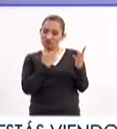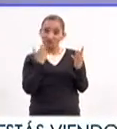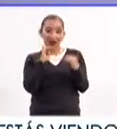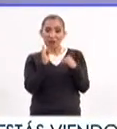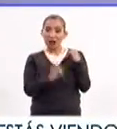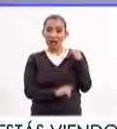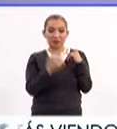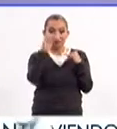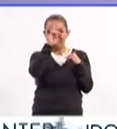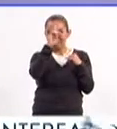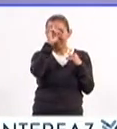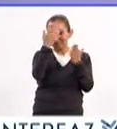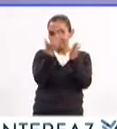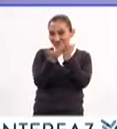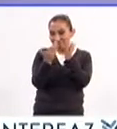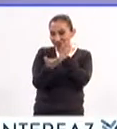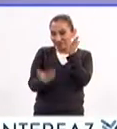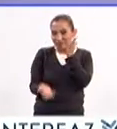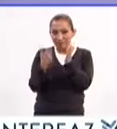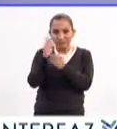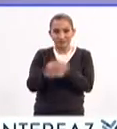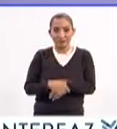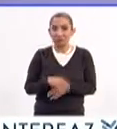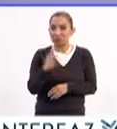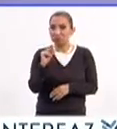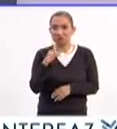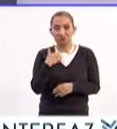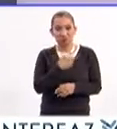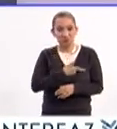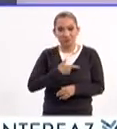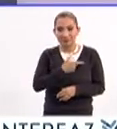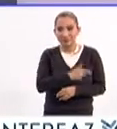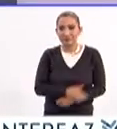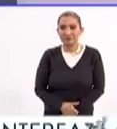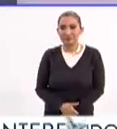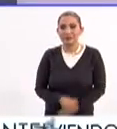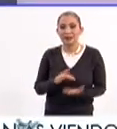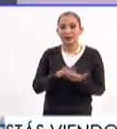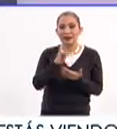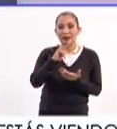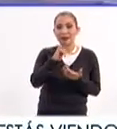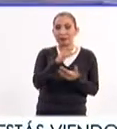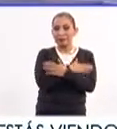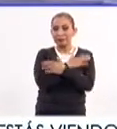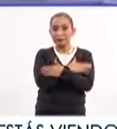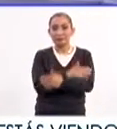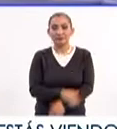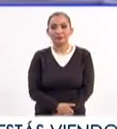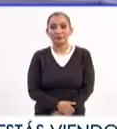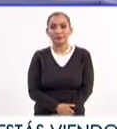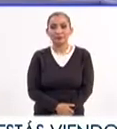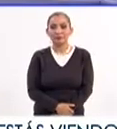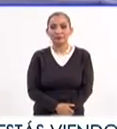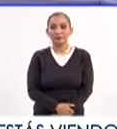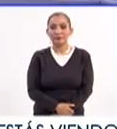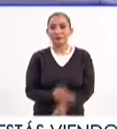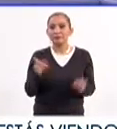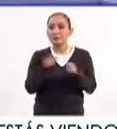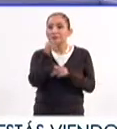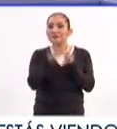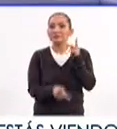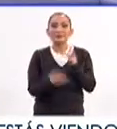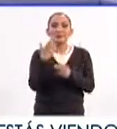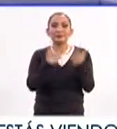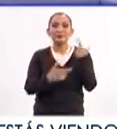de recomendarles cosas y de darles consejos. No, con mucho gusto. Gracias, Javier. Un fuerte abrazo. Igualmente. Vamos a hacer una breve pausa